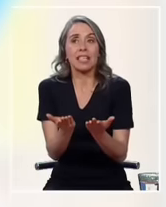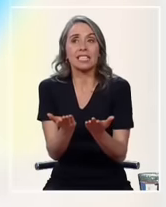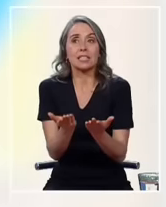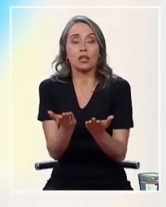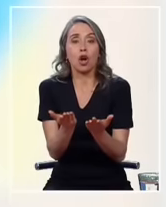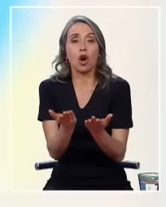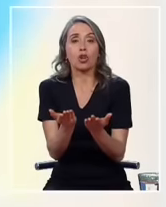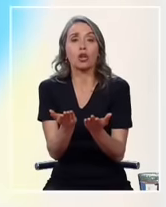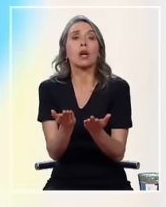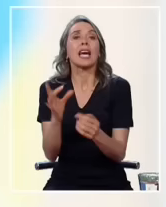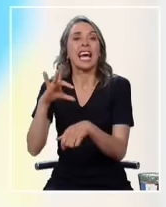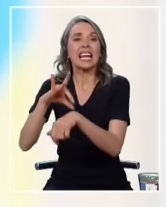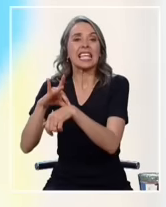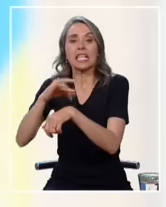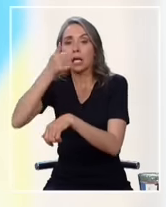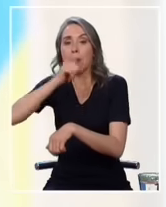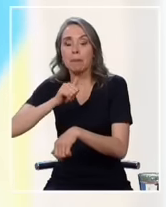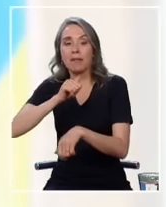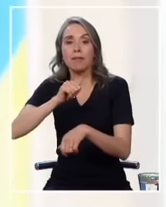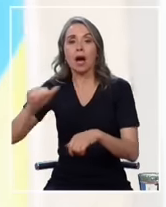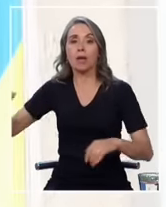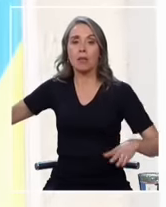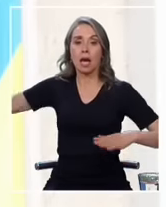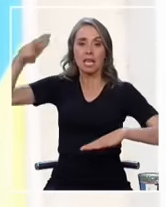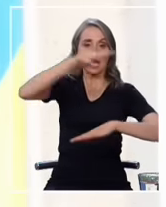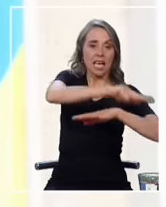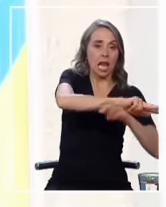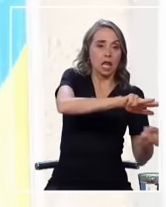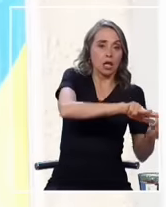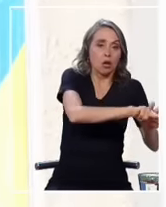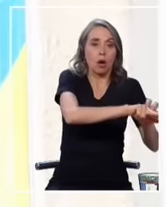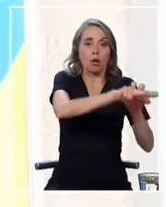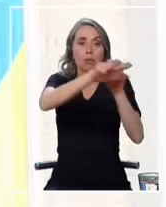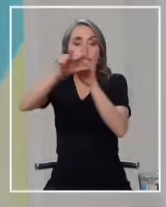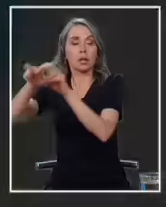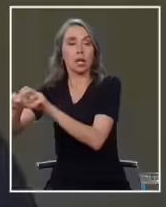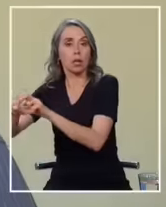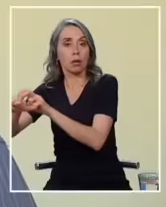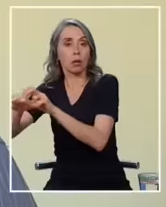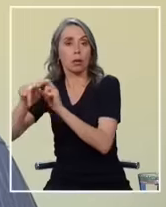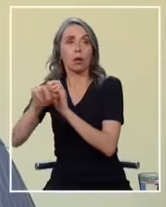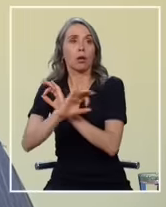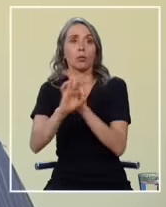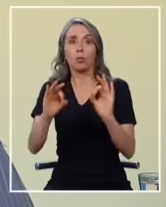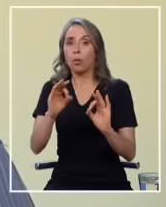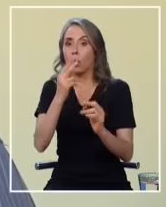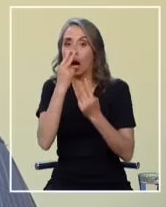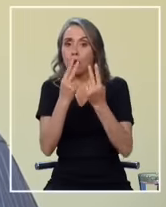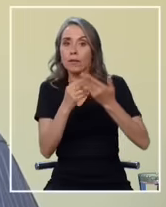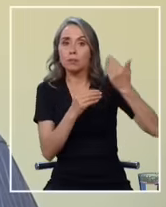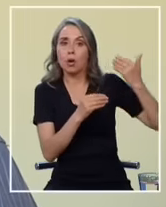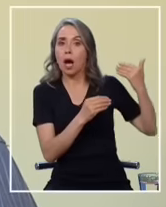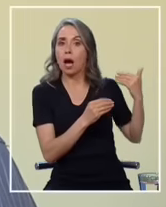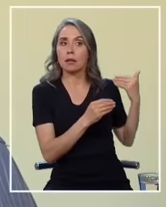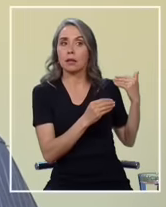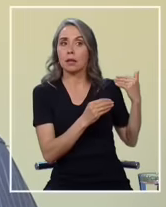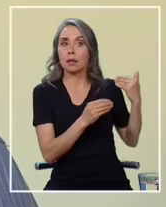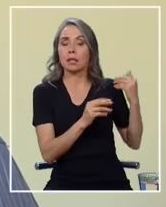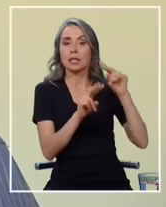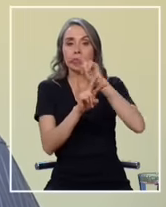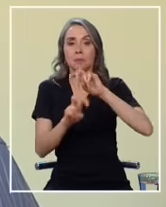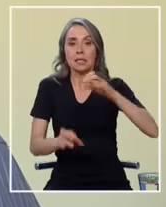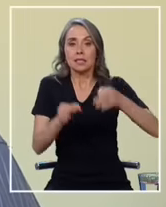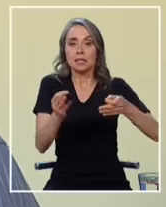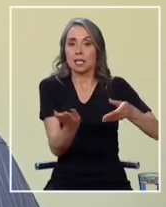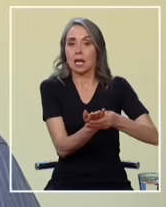en un lugar, en una clínica privada y que se traslade en helicóptero, la verdad es que eso tampoco lo hemos visto en ninguna